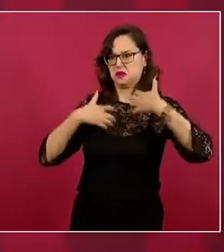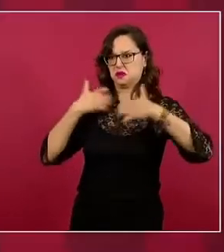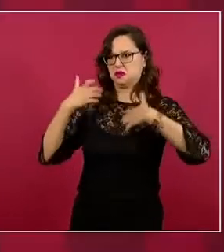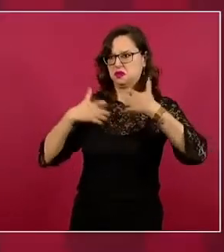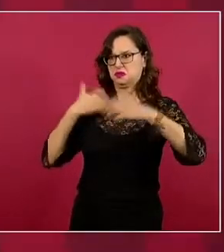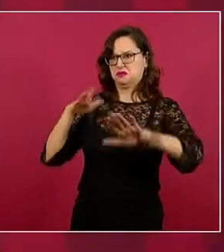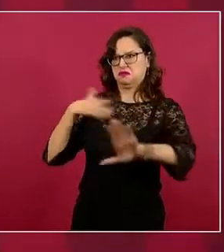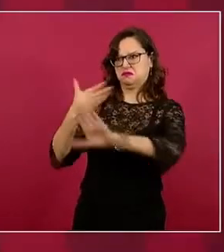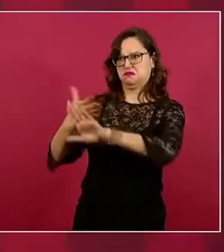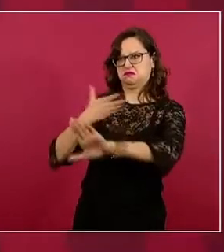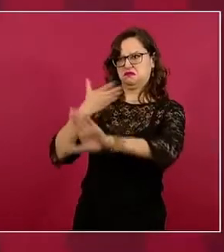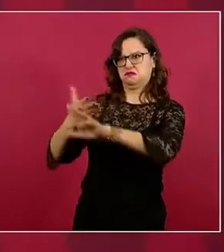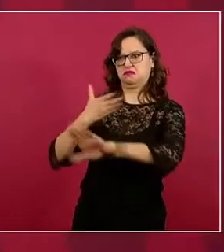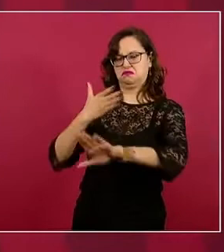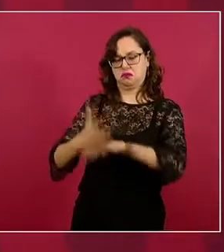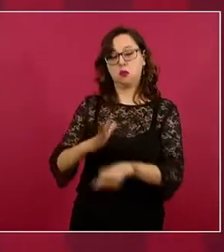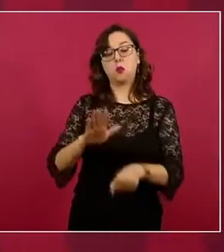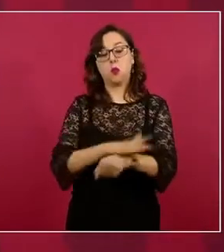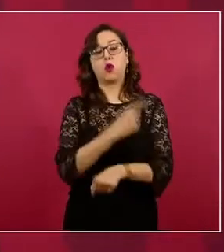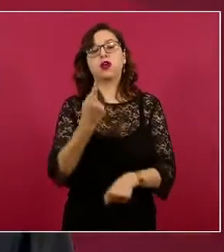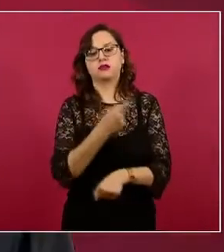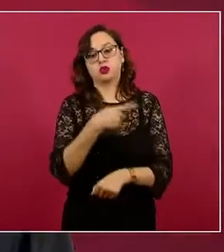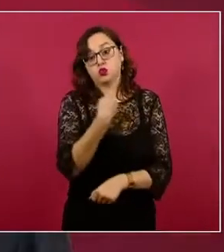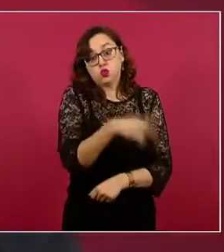las diferencias tienen que ver con lo económico.